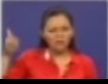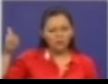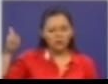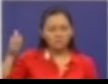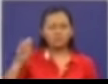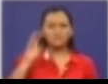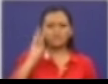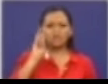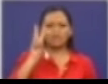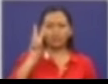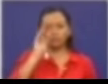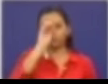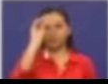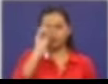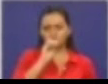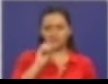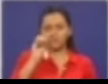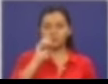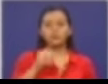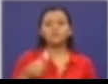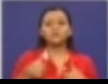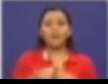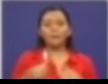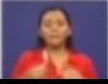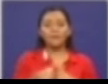de Maguad, no? El que sabemos.